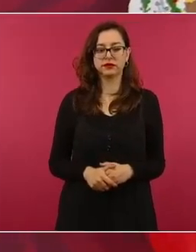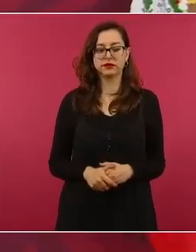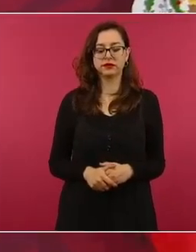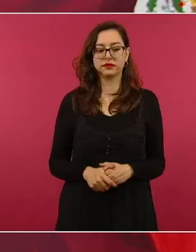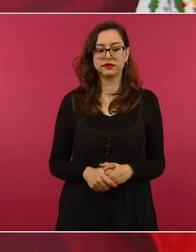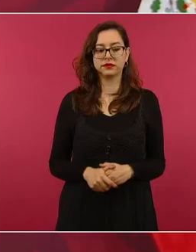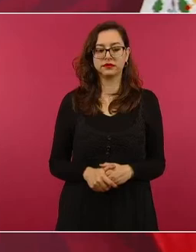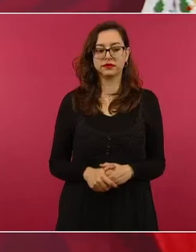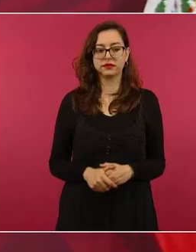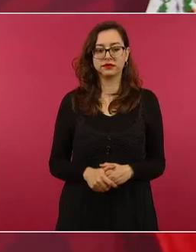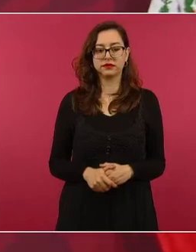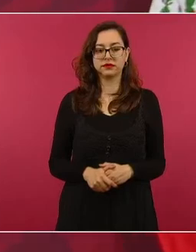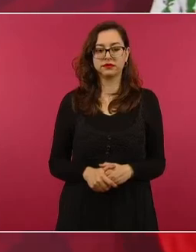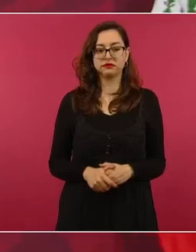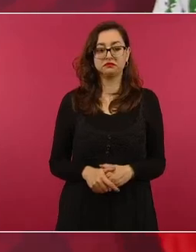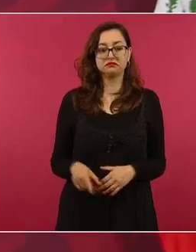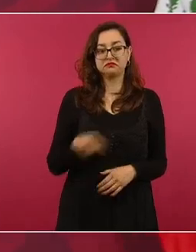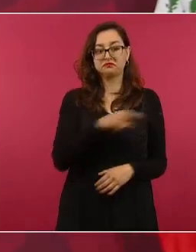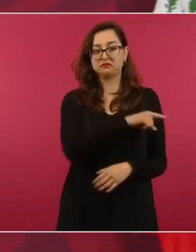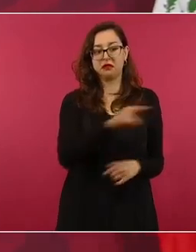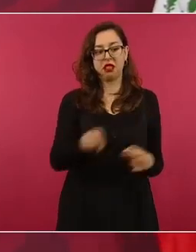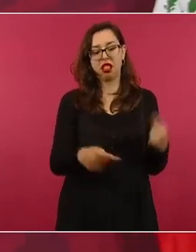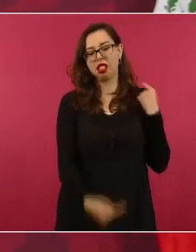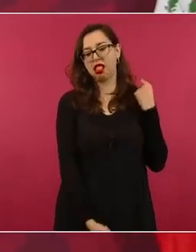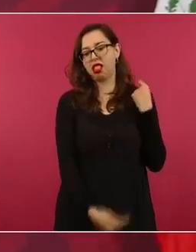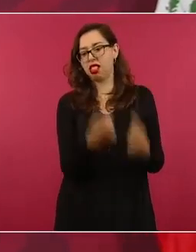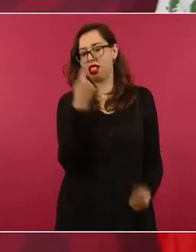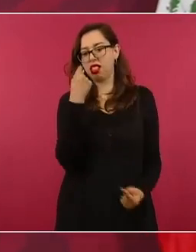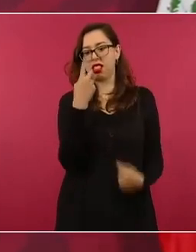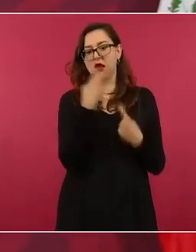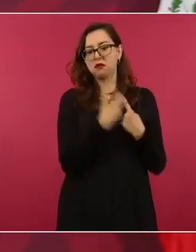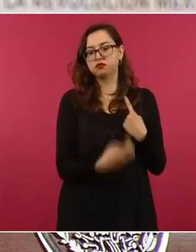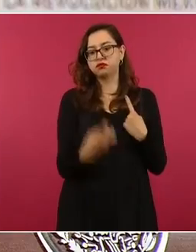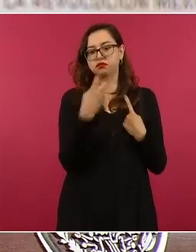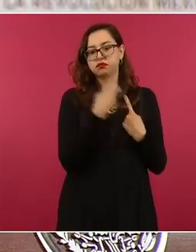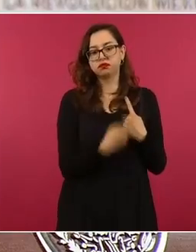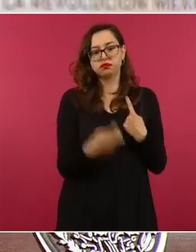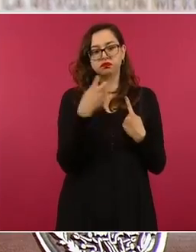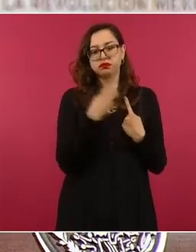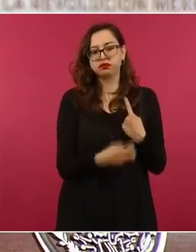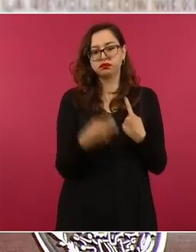decir lo que quieran. Bueno, mire.